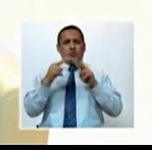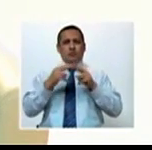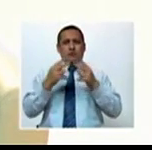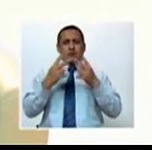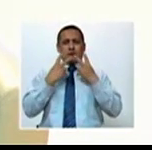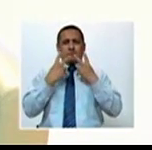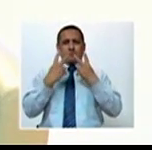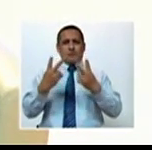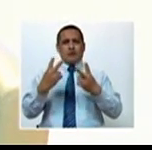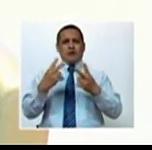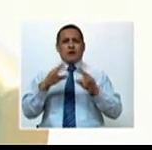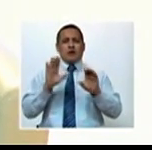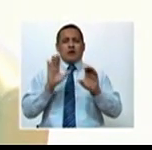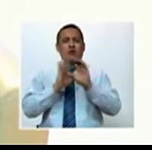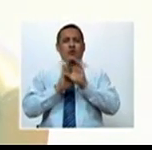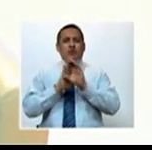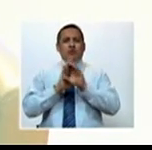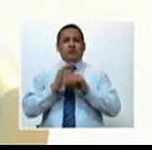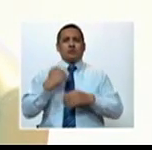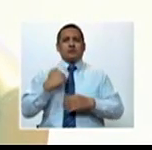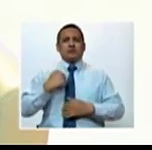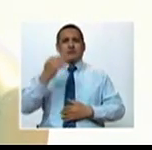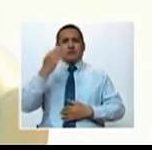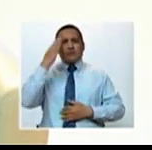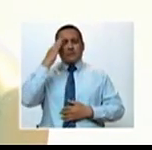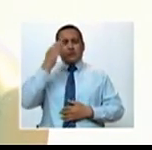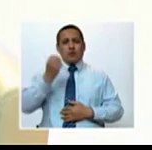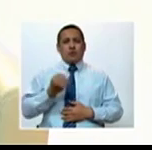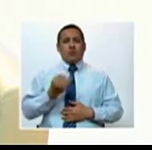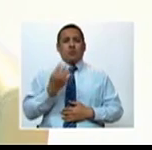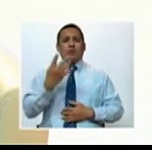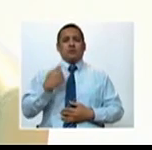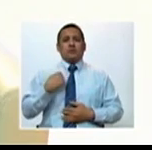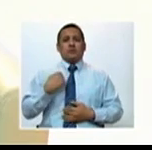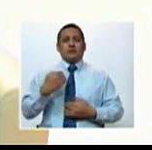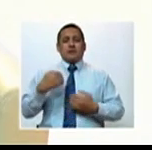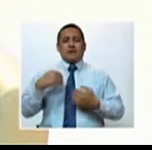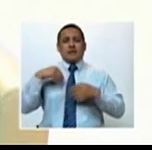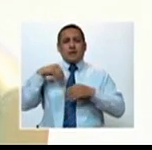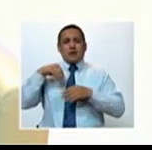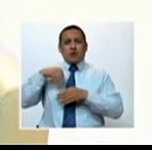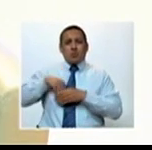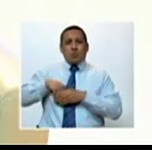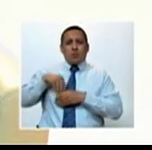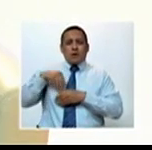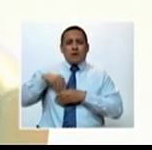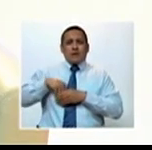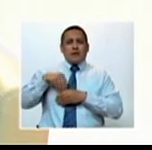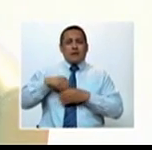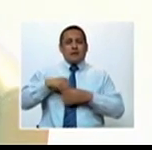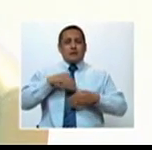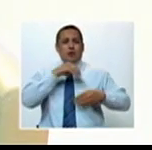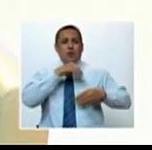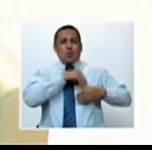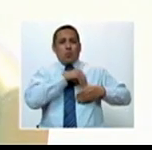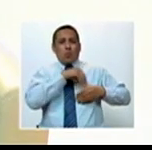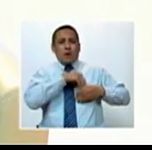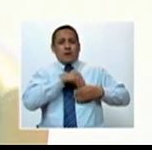muy bien el código, saben cuánto tipo de droga tienen que tener en el